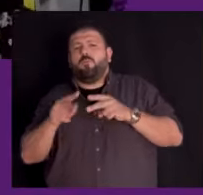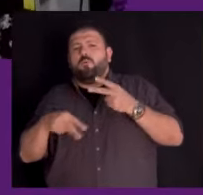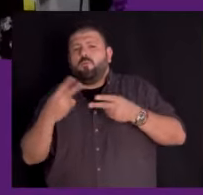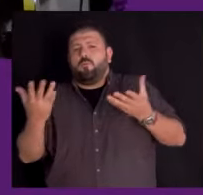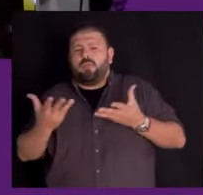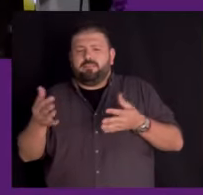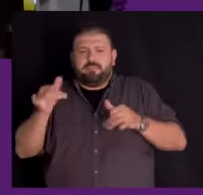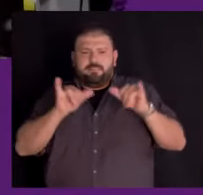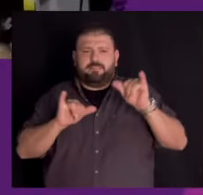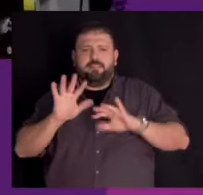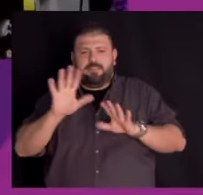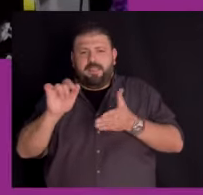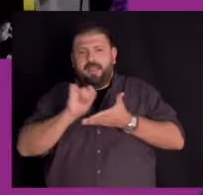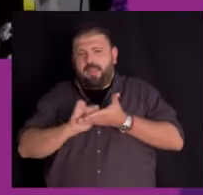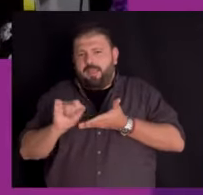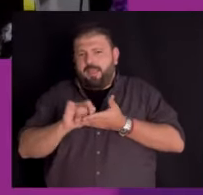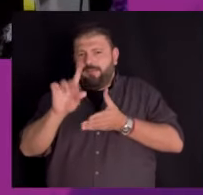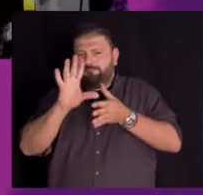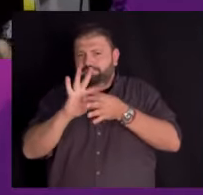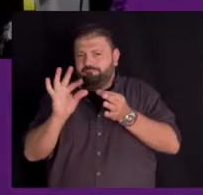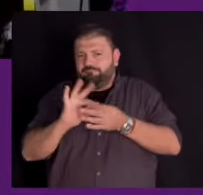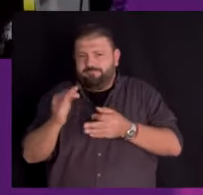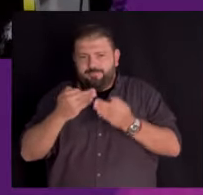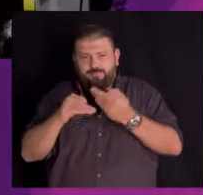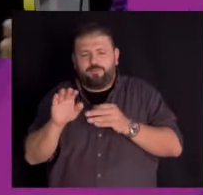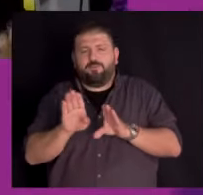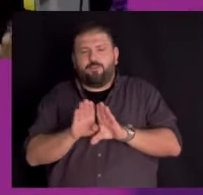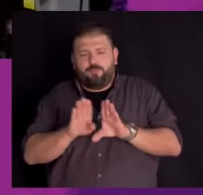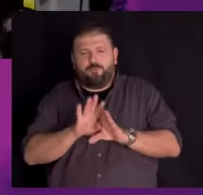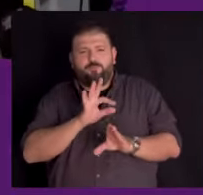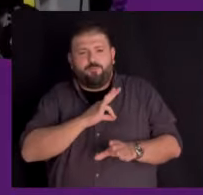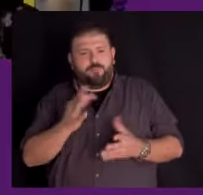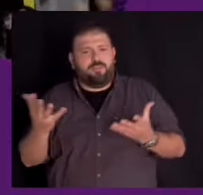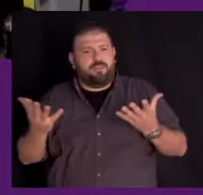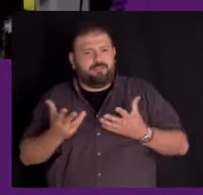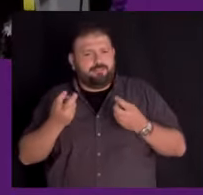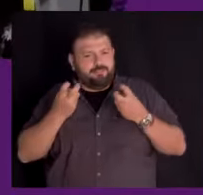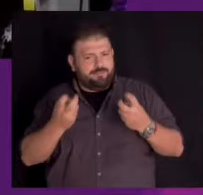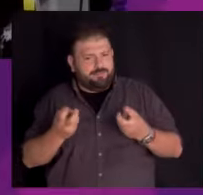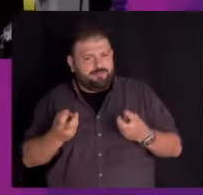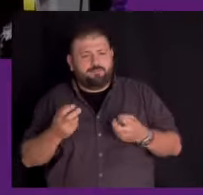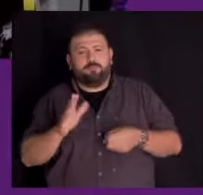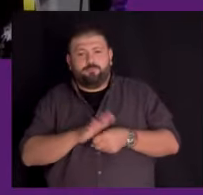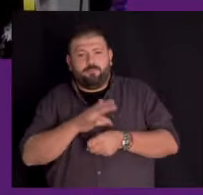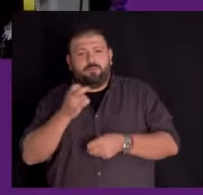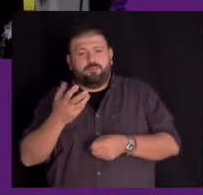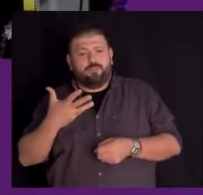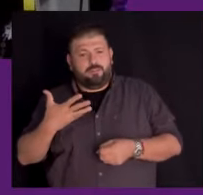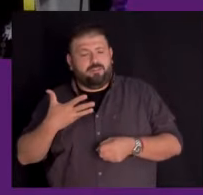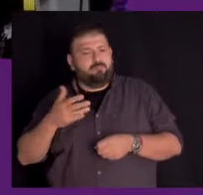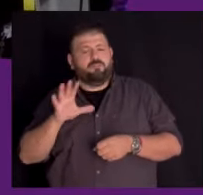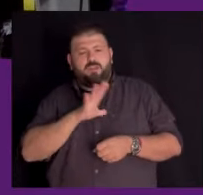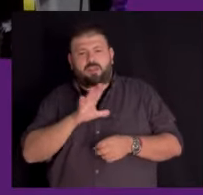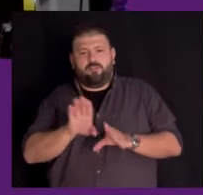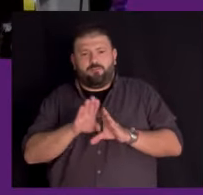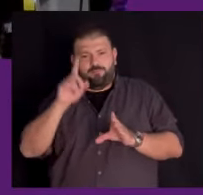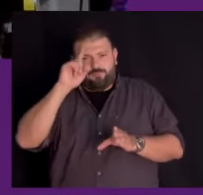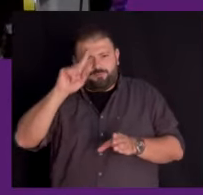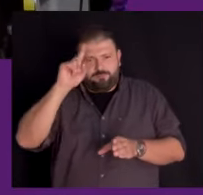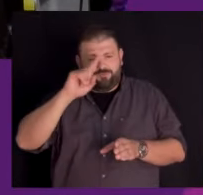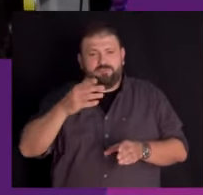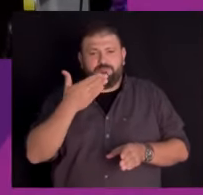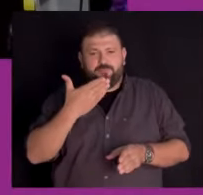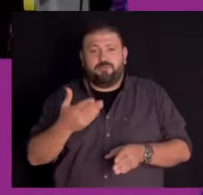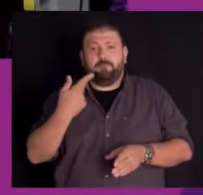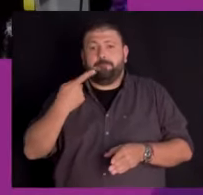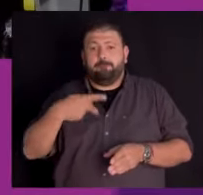ya anotado esta palomita de que ya tenemos también, pues, obviamente, estas buenas recomendaciones, pero